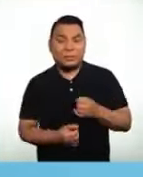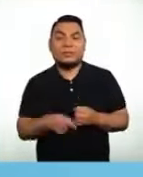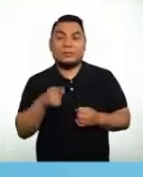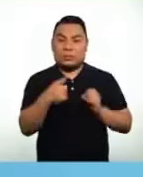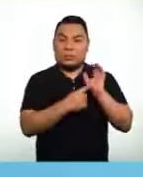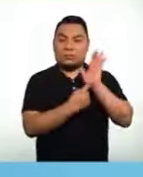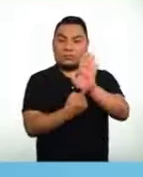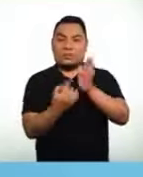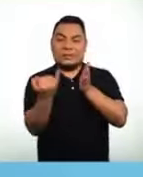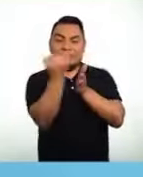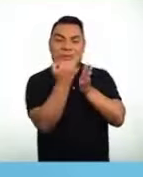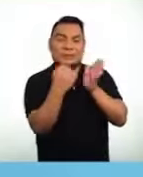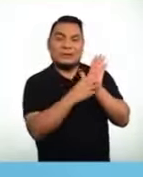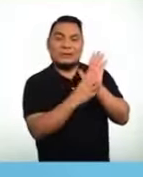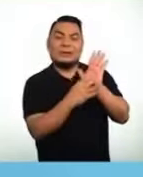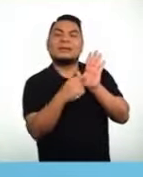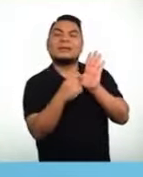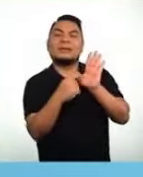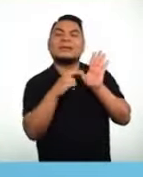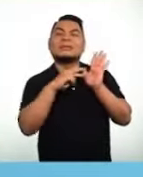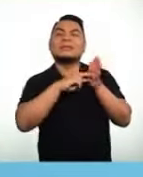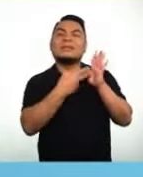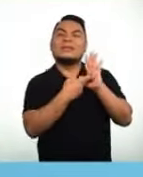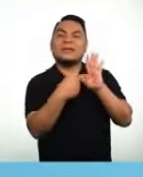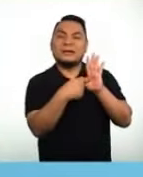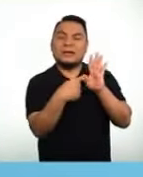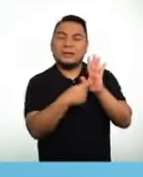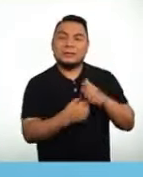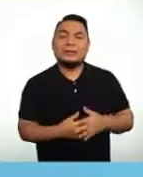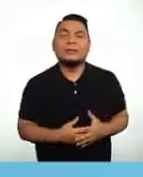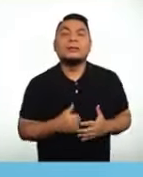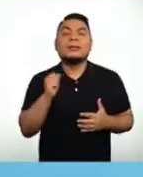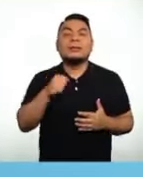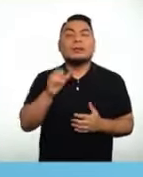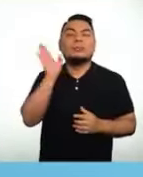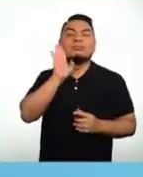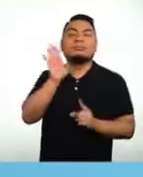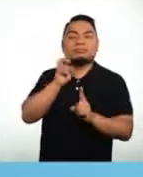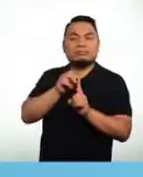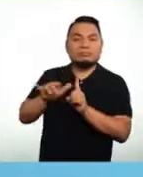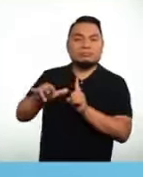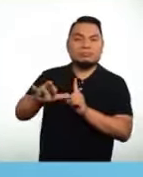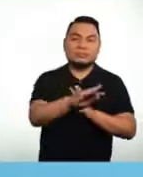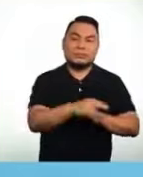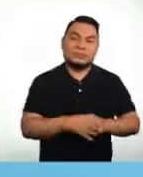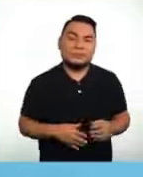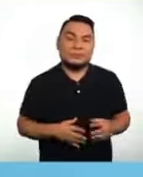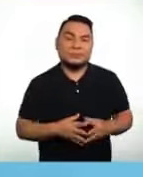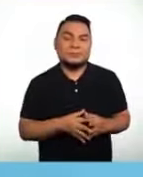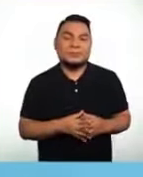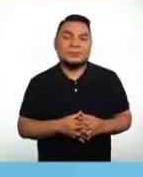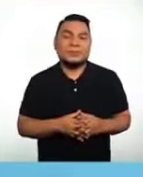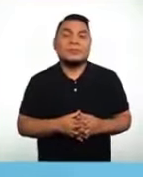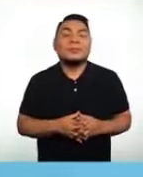Por último, muéstrenle el pictograma cuyo significado es contaminación.